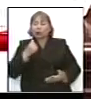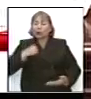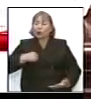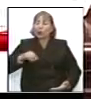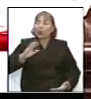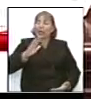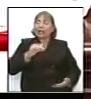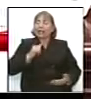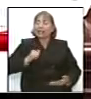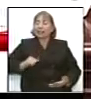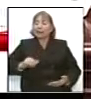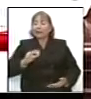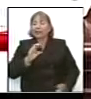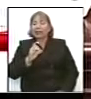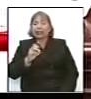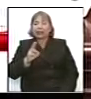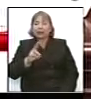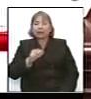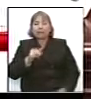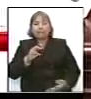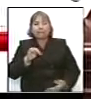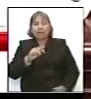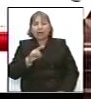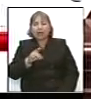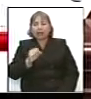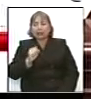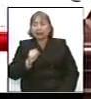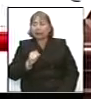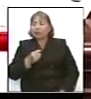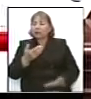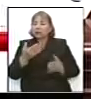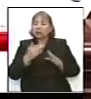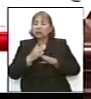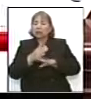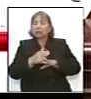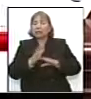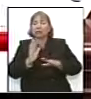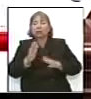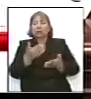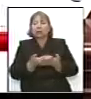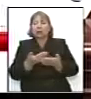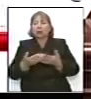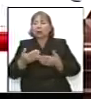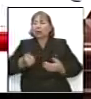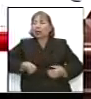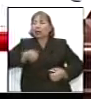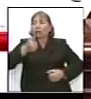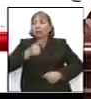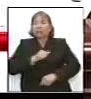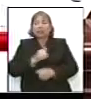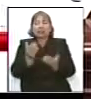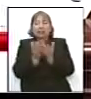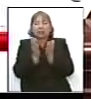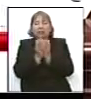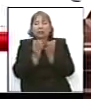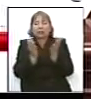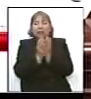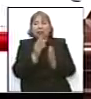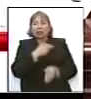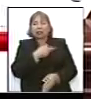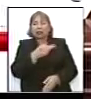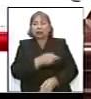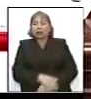David Ricardo Vladimir Rojas Maza, y por su intermedio al cuerpo de regidores, autoridades políticas, educativas, religiosas,